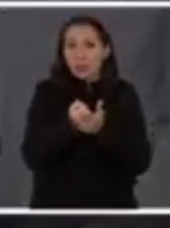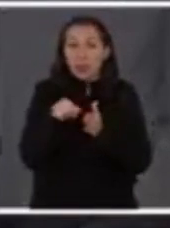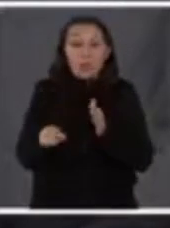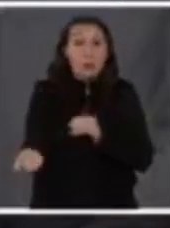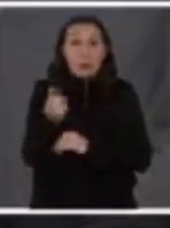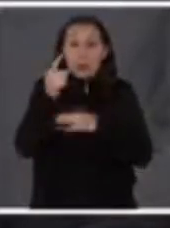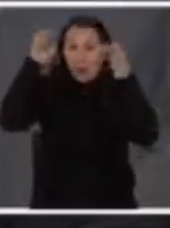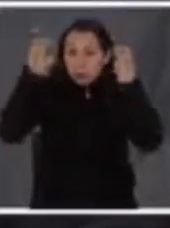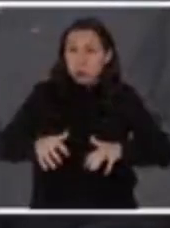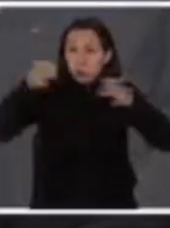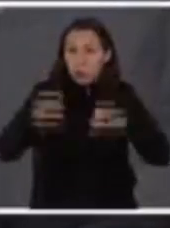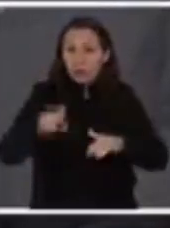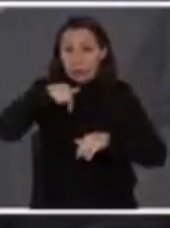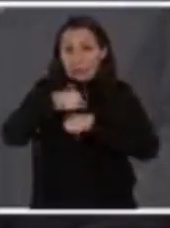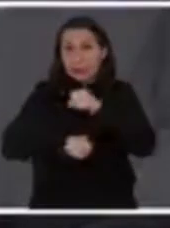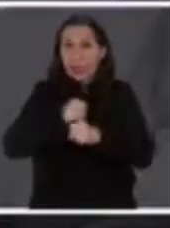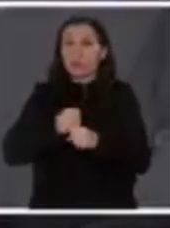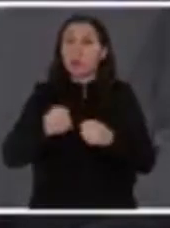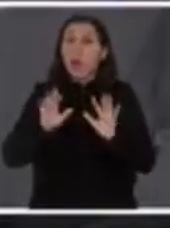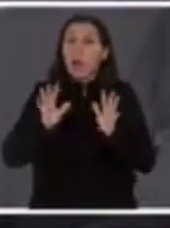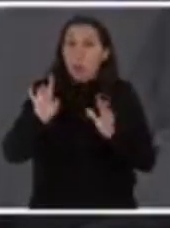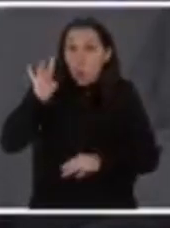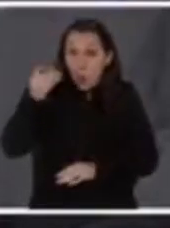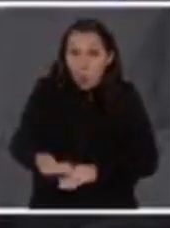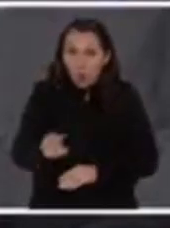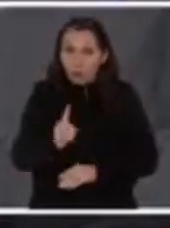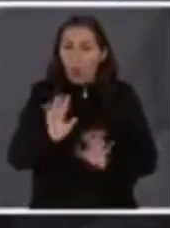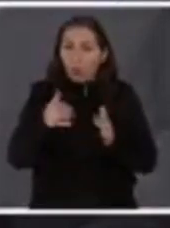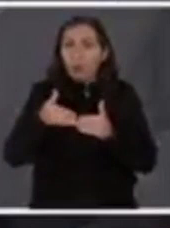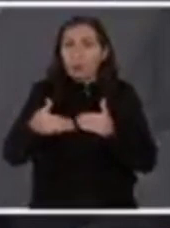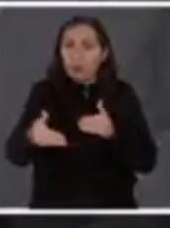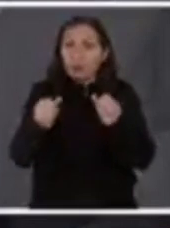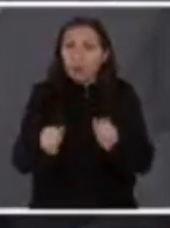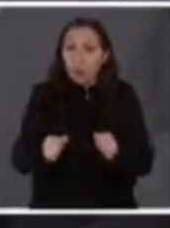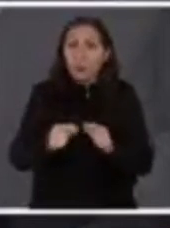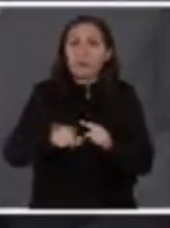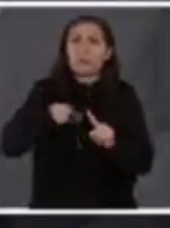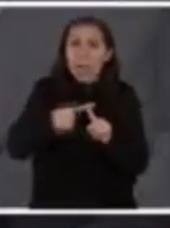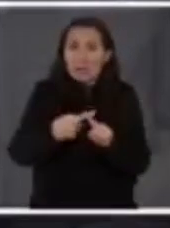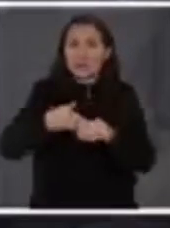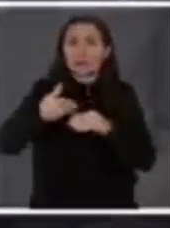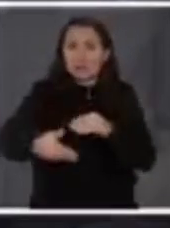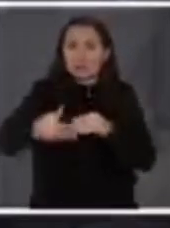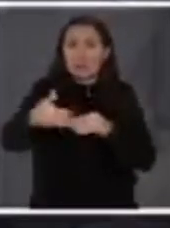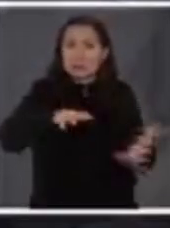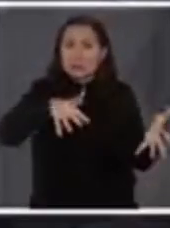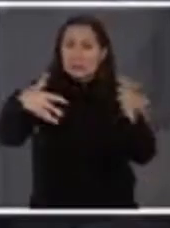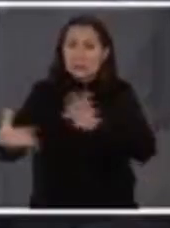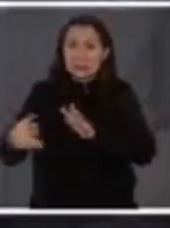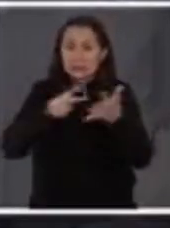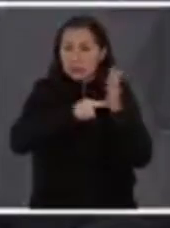la primera lluvia fuerte del año, pero seguramente no va a ser la única. Vamos a vivir cada vez más eventos